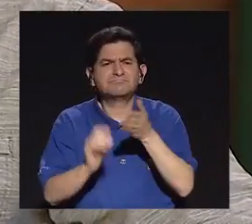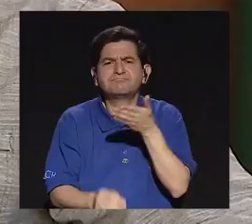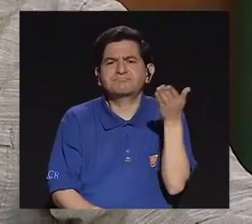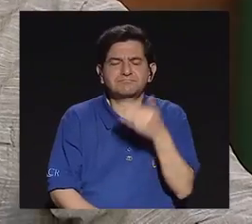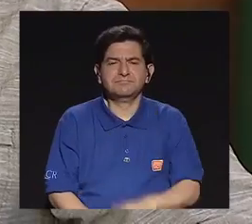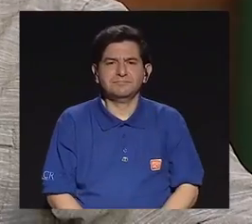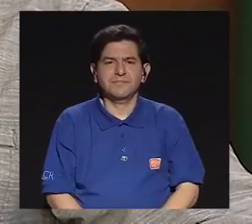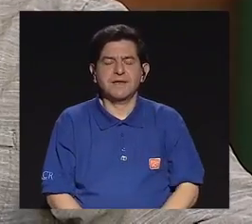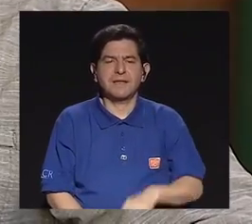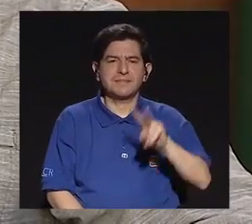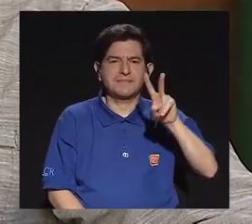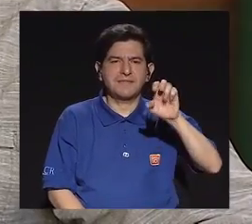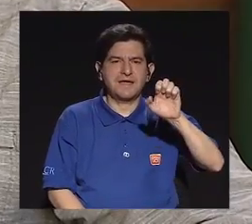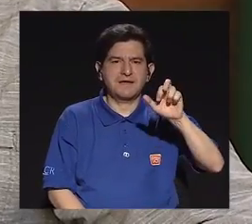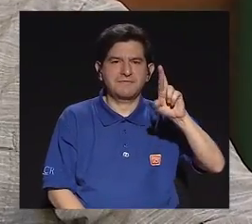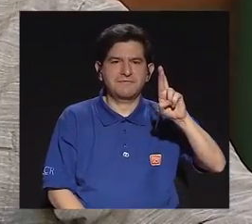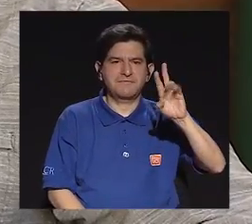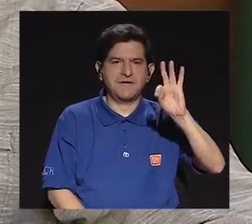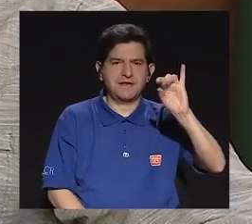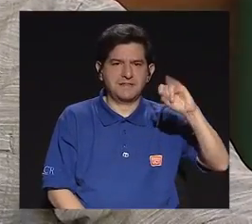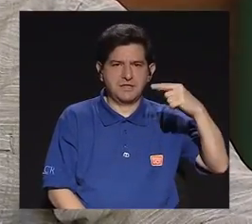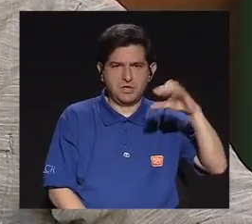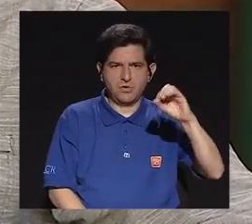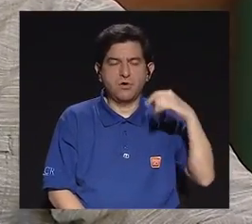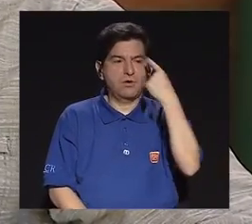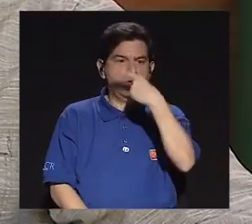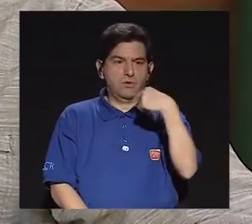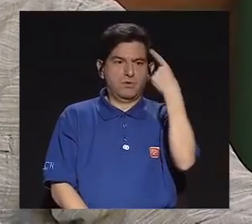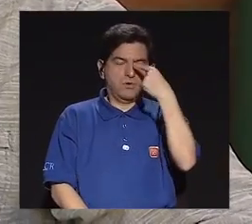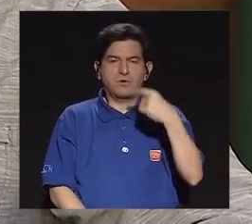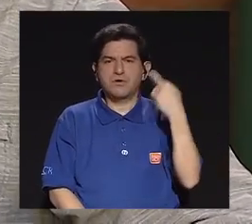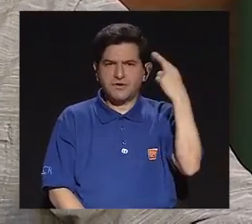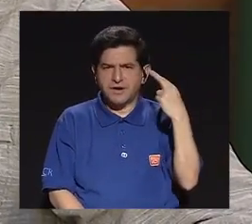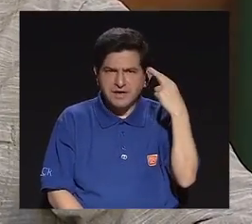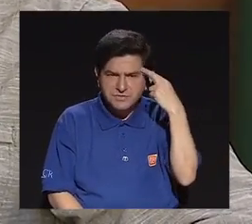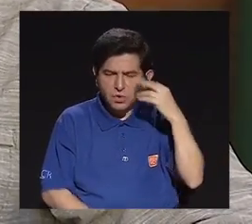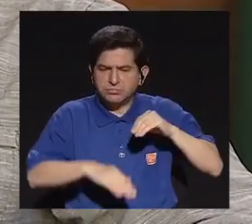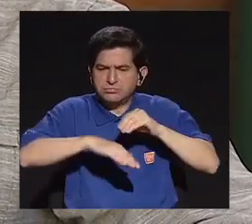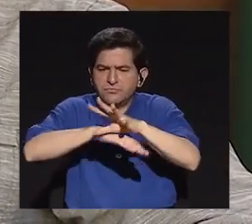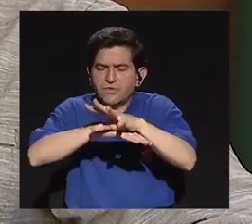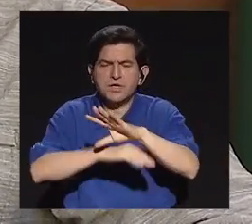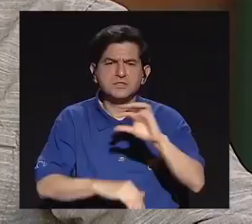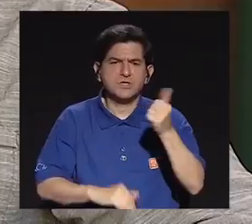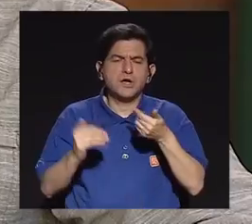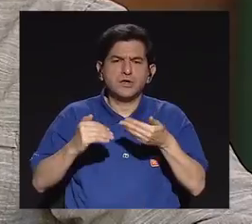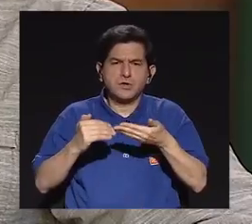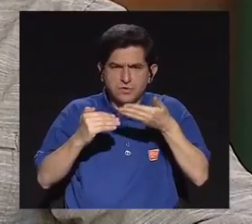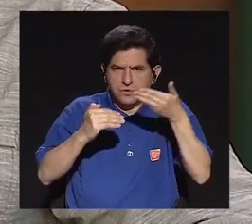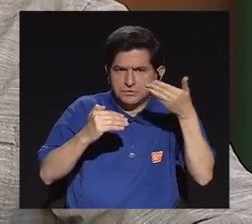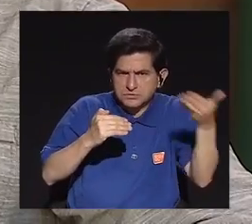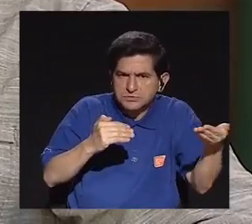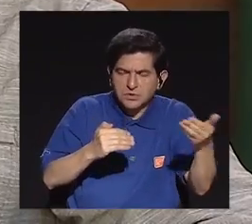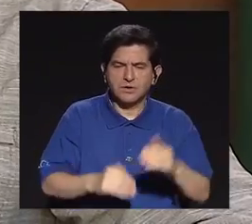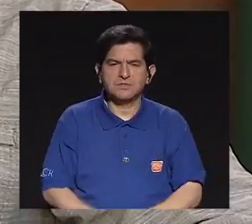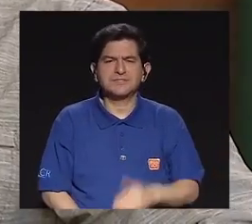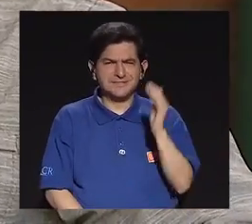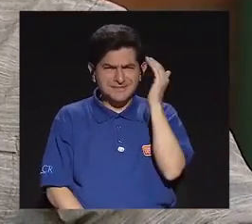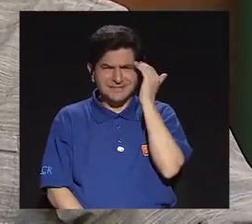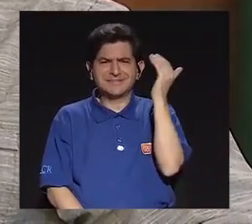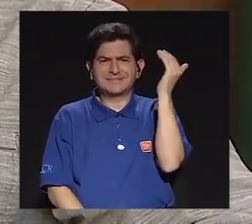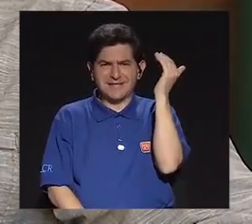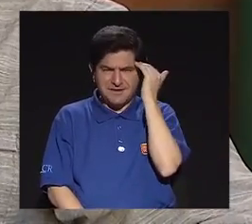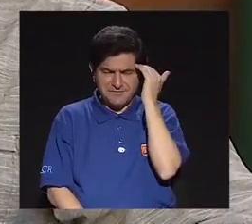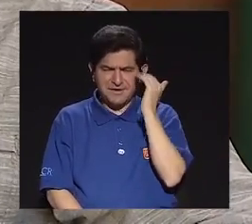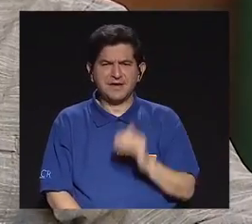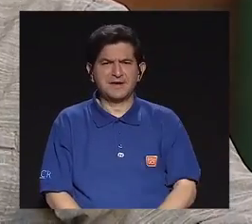conversar acerca del vértigo. Vamos a conocer las causas, las consecuencias y algunos otros datos que